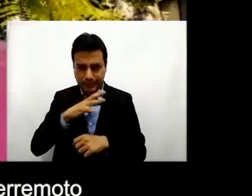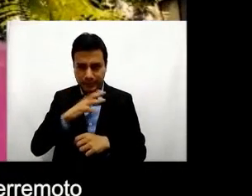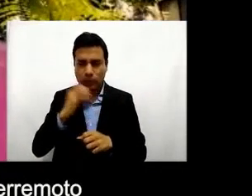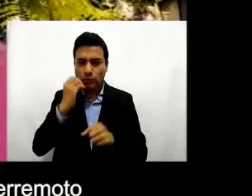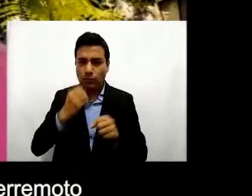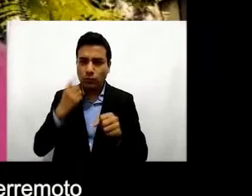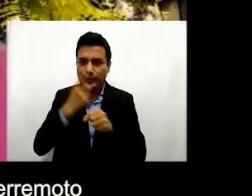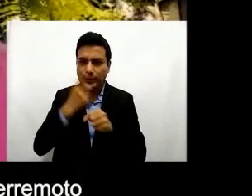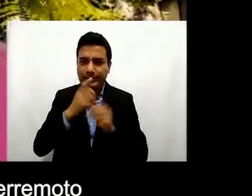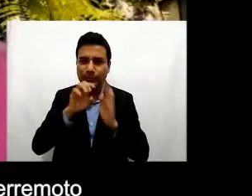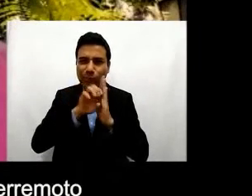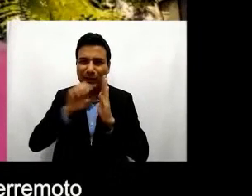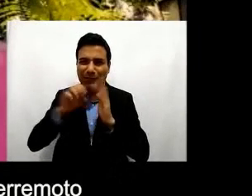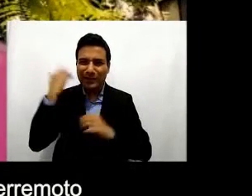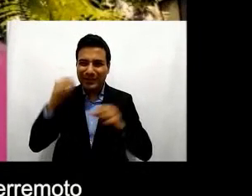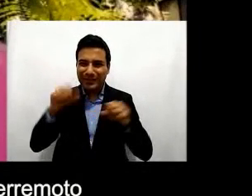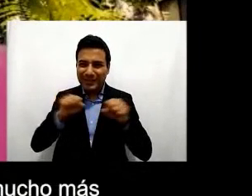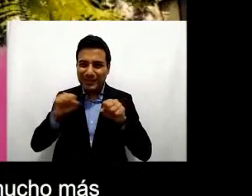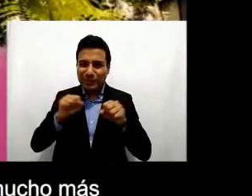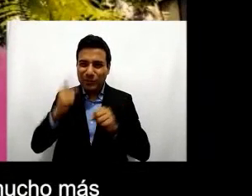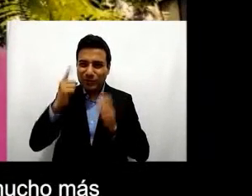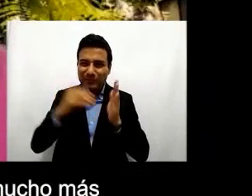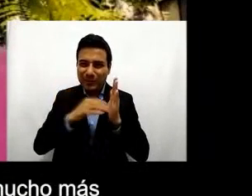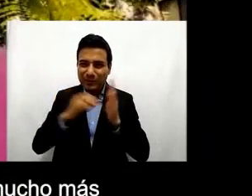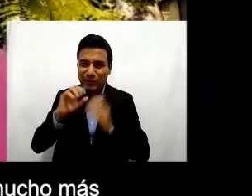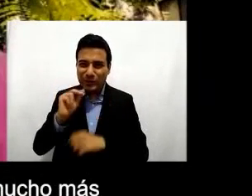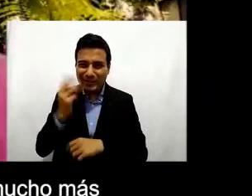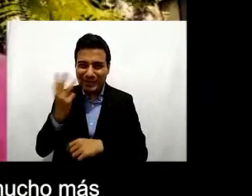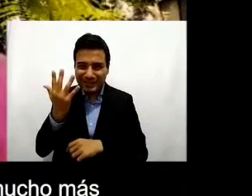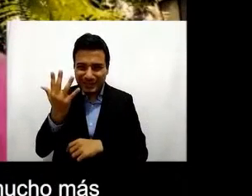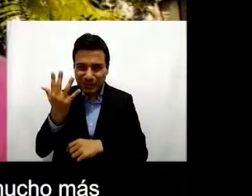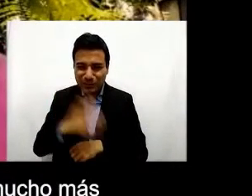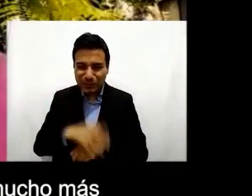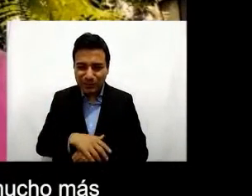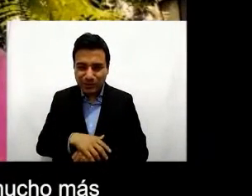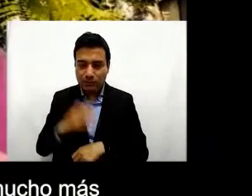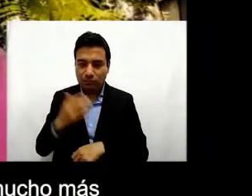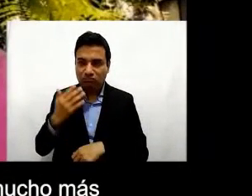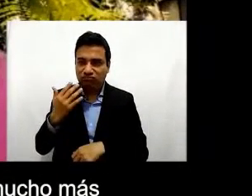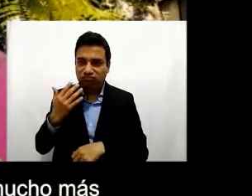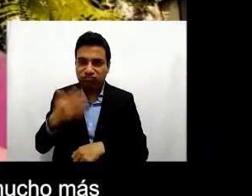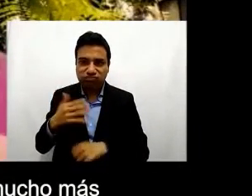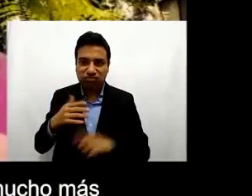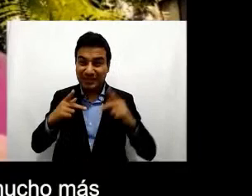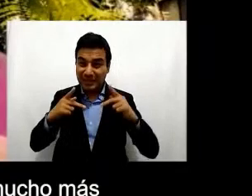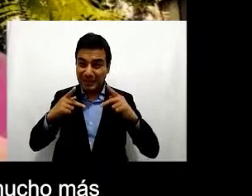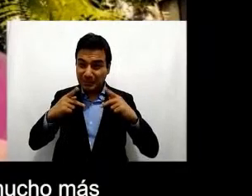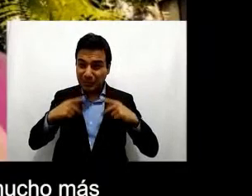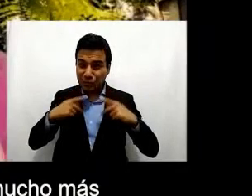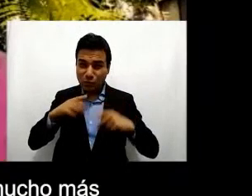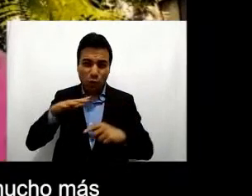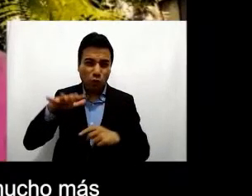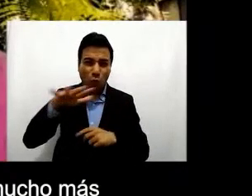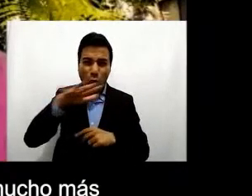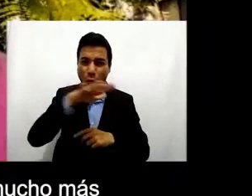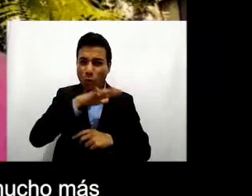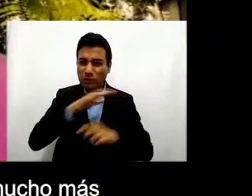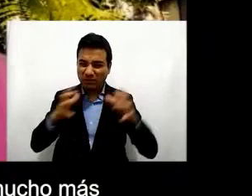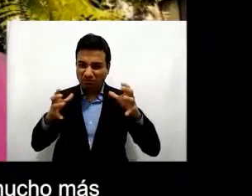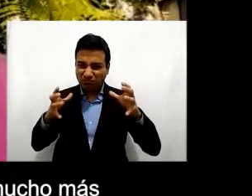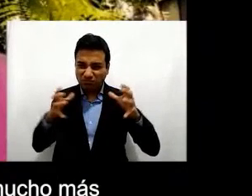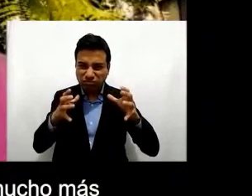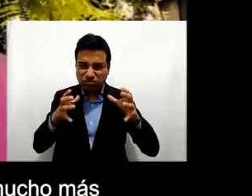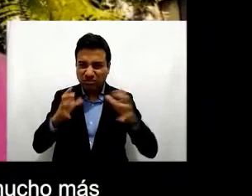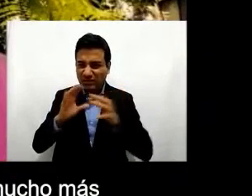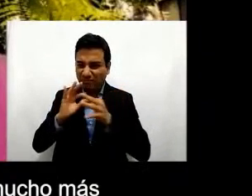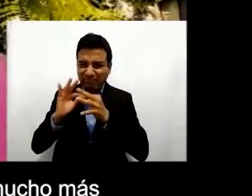el terremoto del 85, de verdad, vimos una articulación de la ciudadanía mucho más ágil,